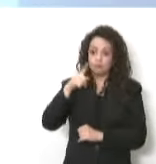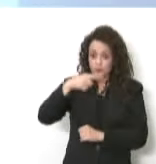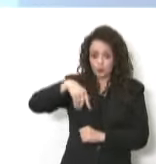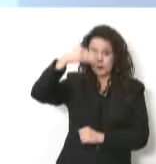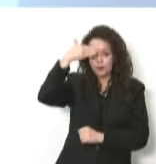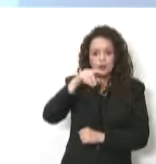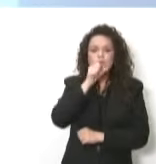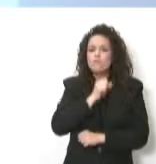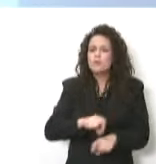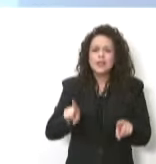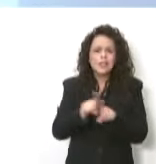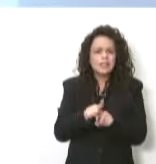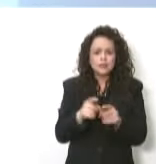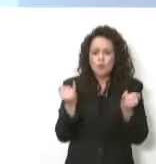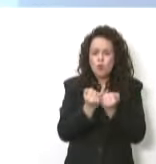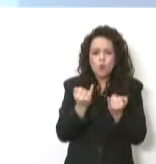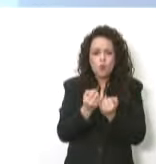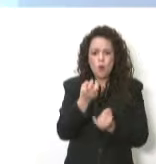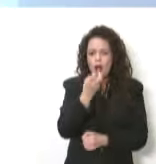algún tipo de